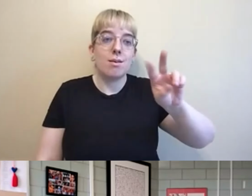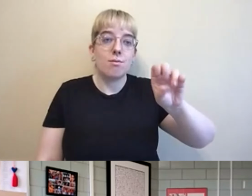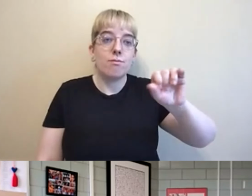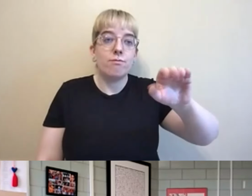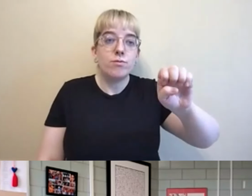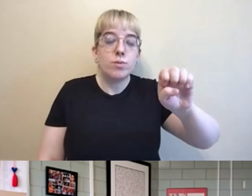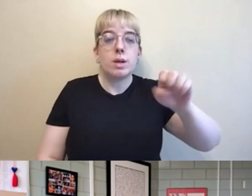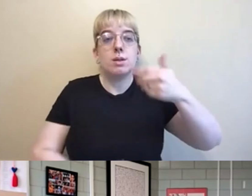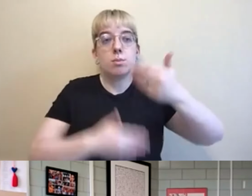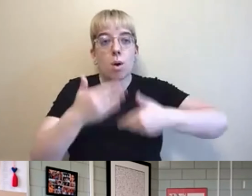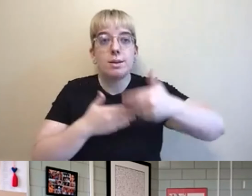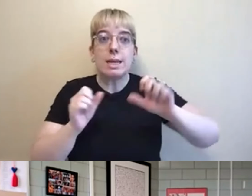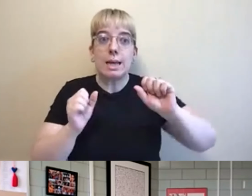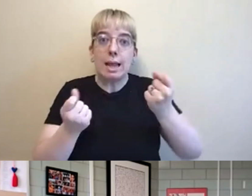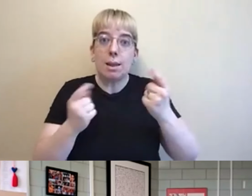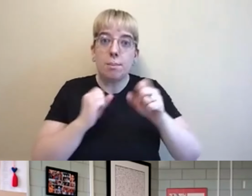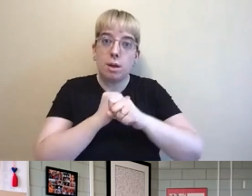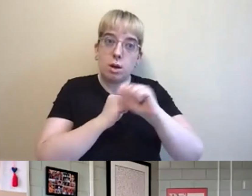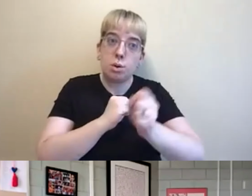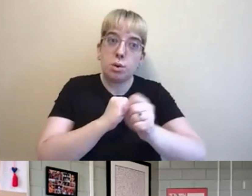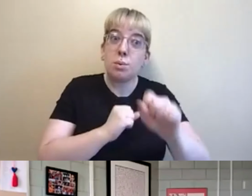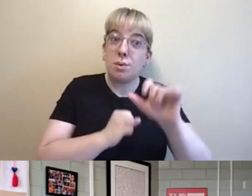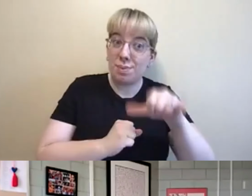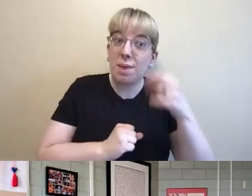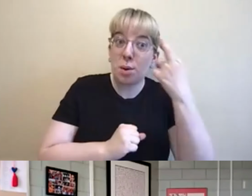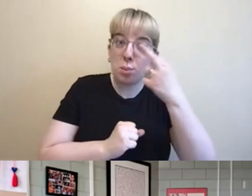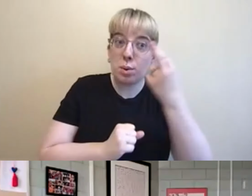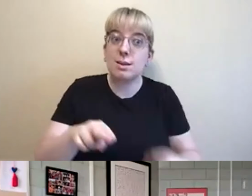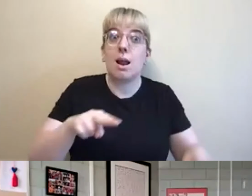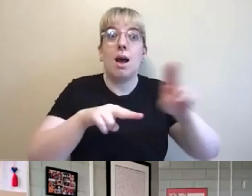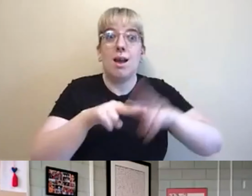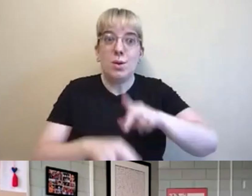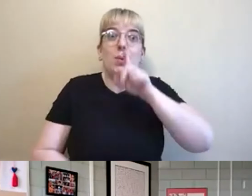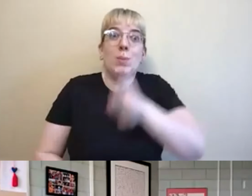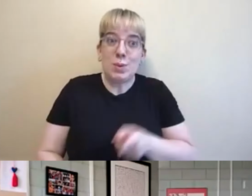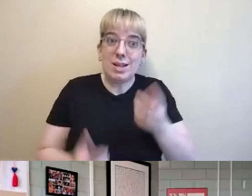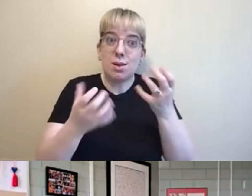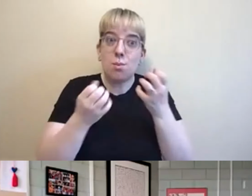Porque el proceso de facturación es largo.